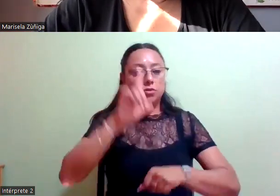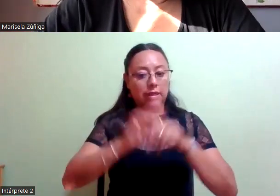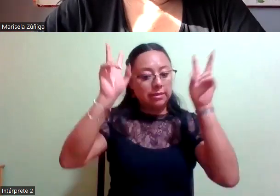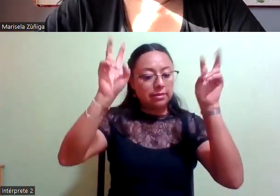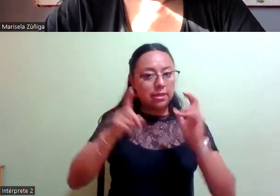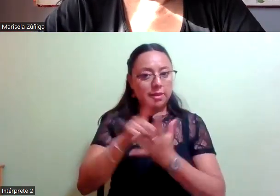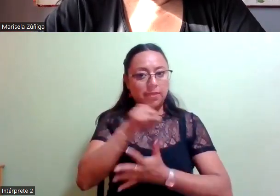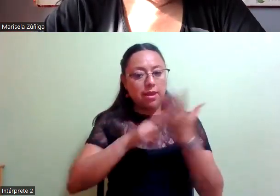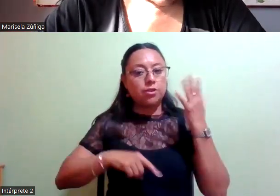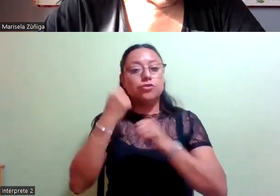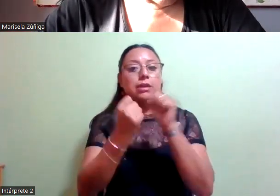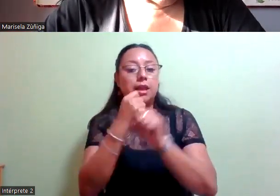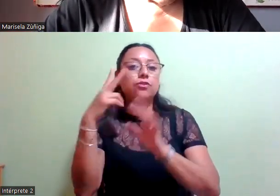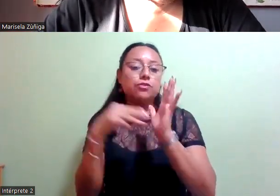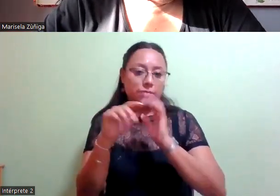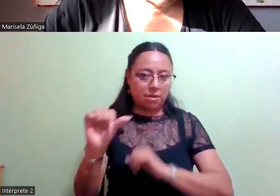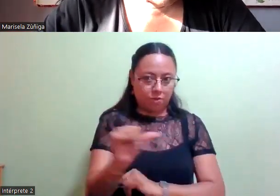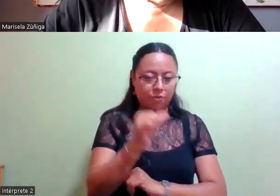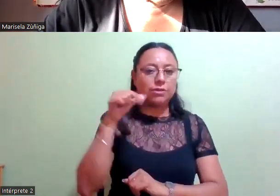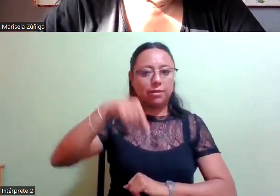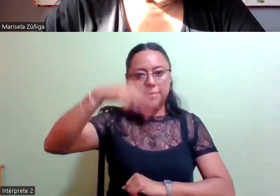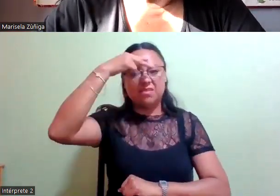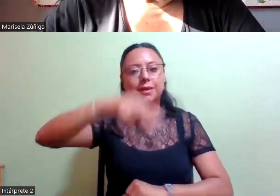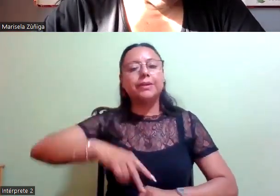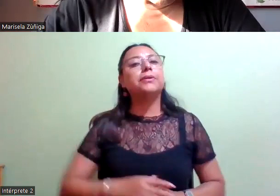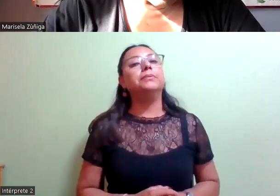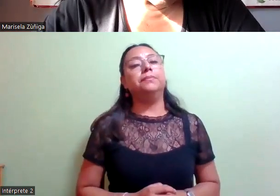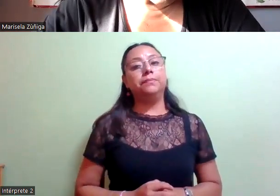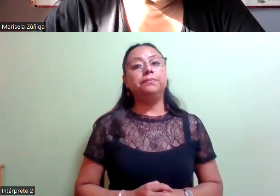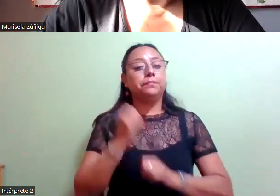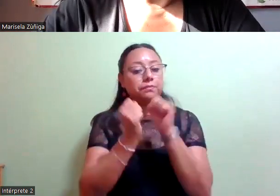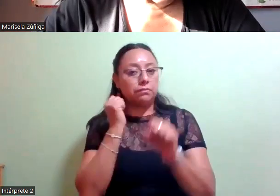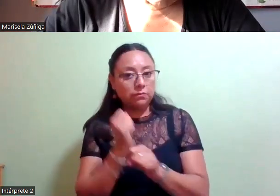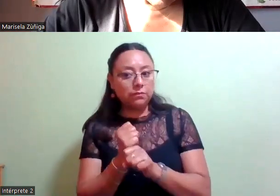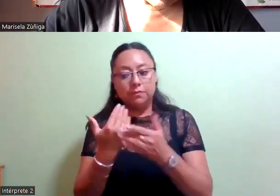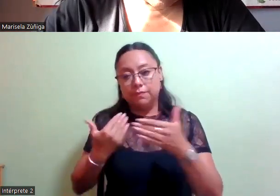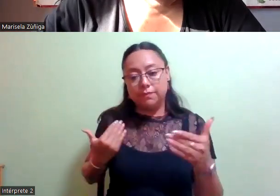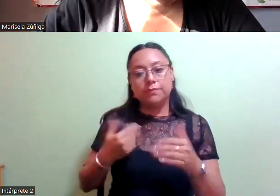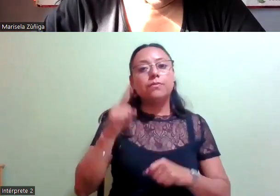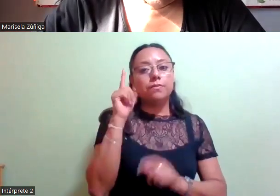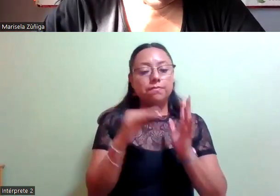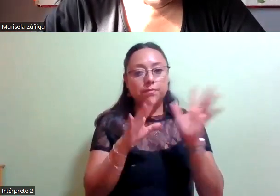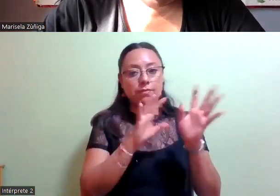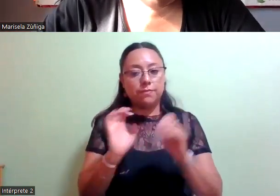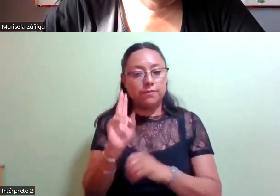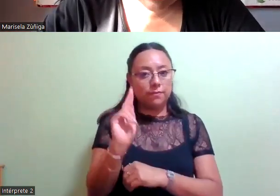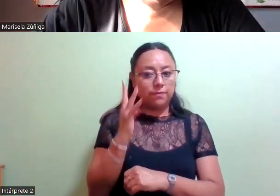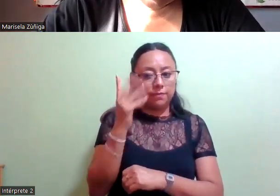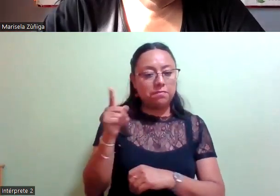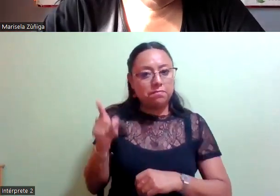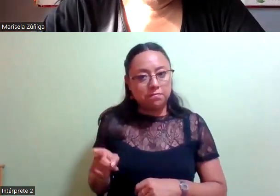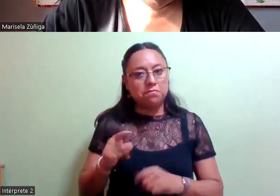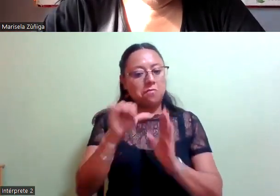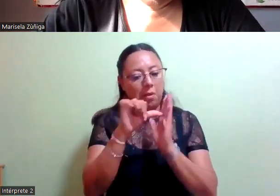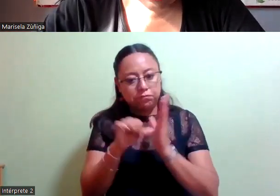año 2011 en México. Fue desde el año de 1984 articulista semanal